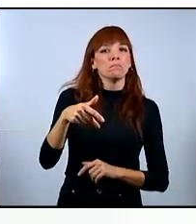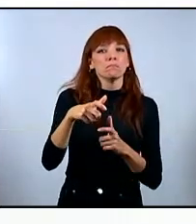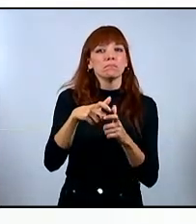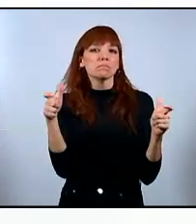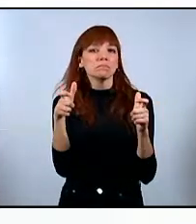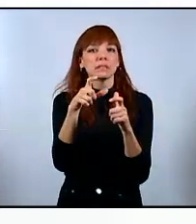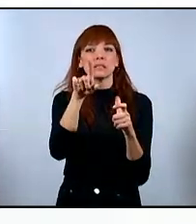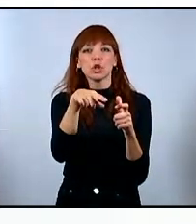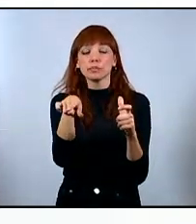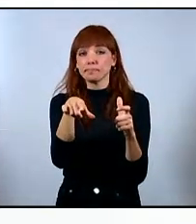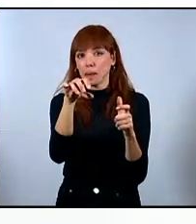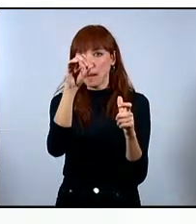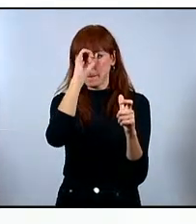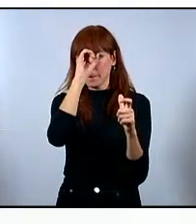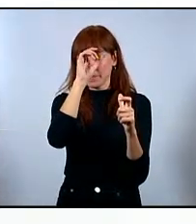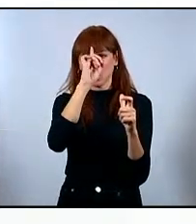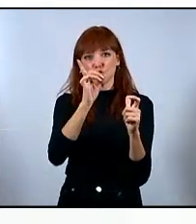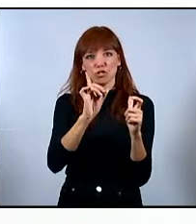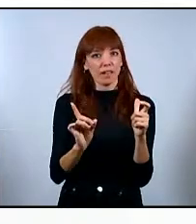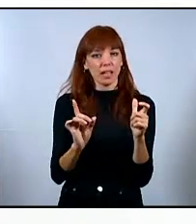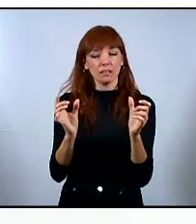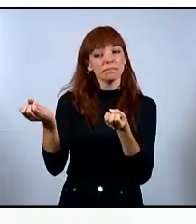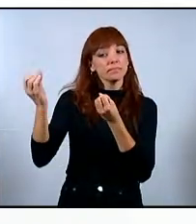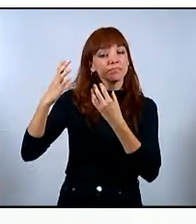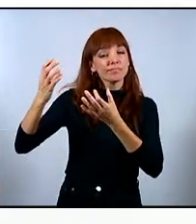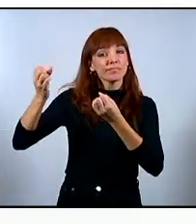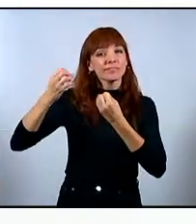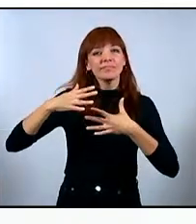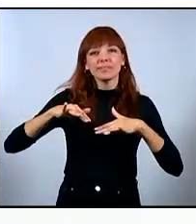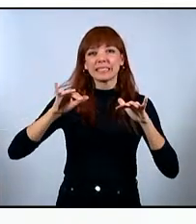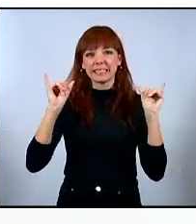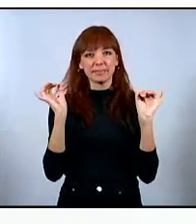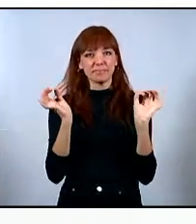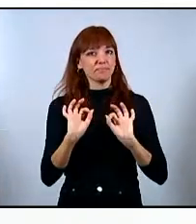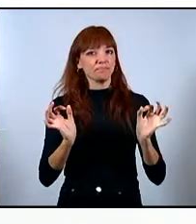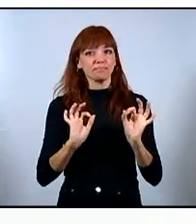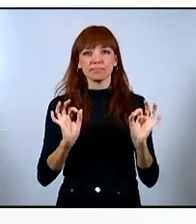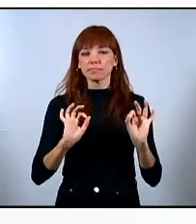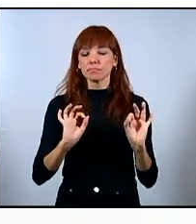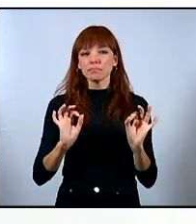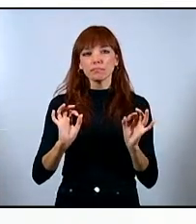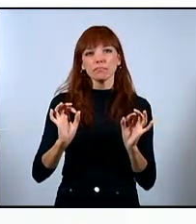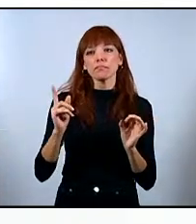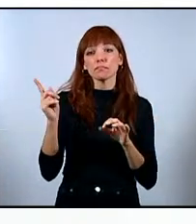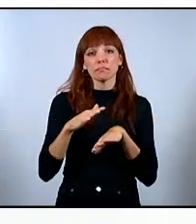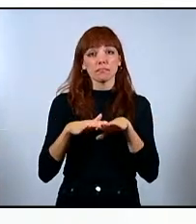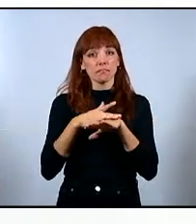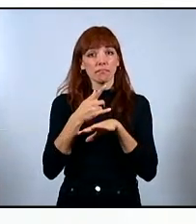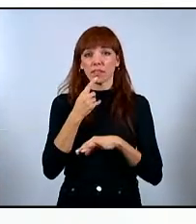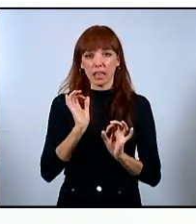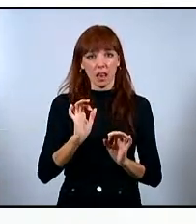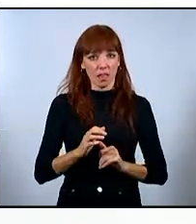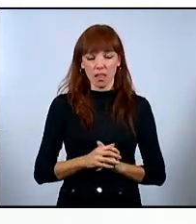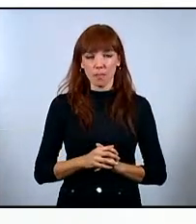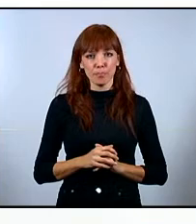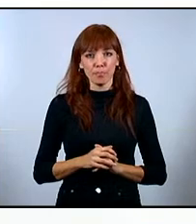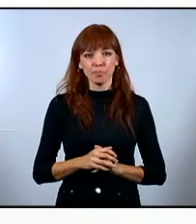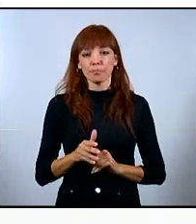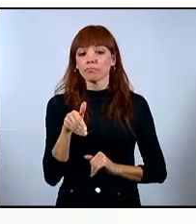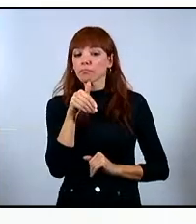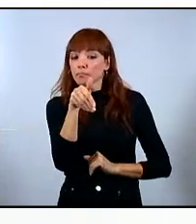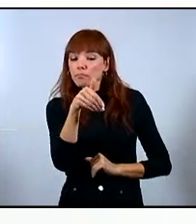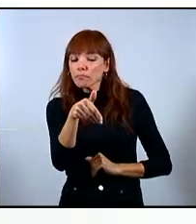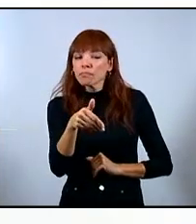recibir. No hay ninguna información que hayamos recibido por parte del Ministerio. Próximamente vamos